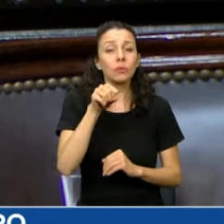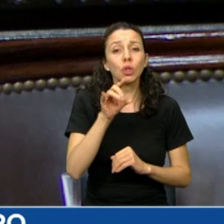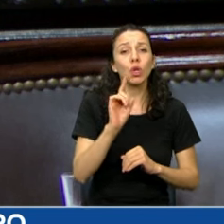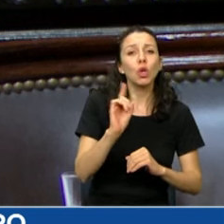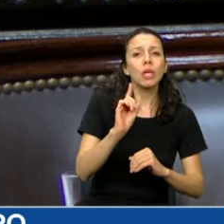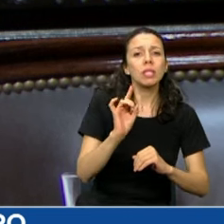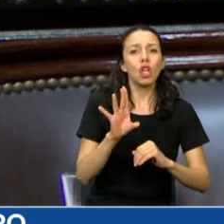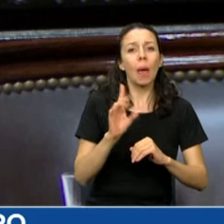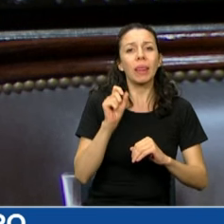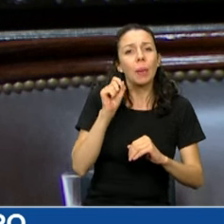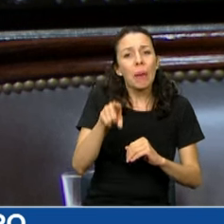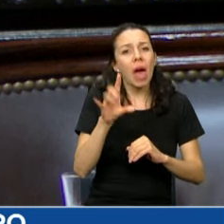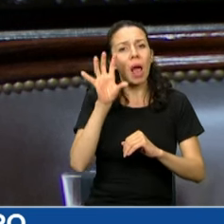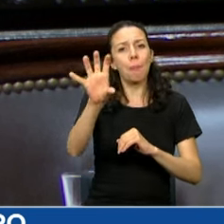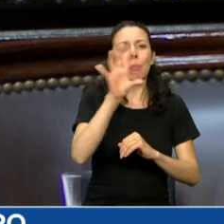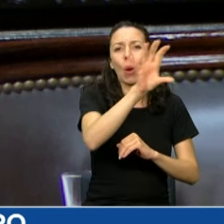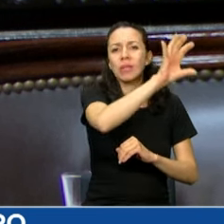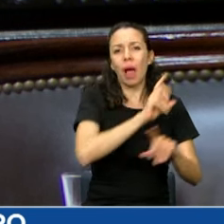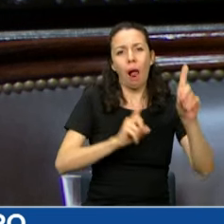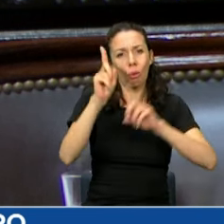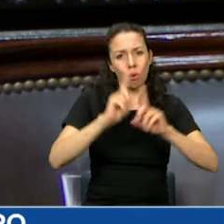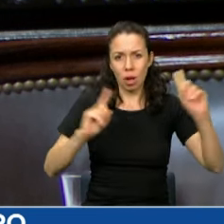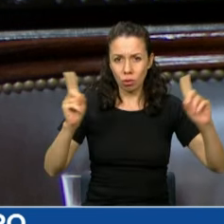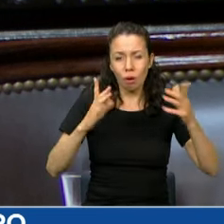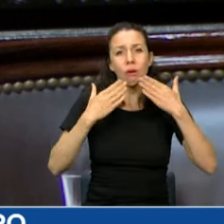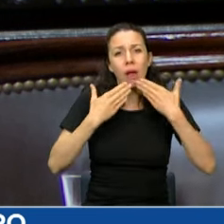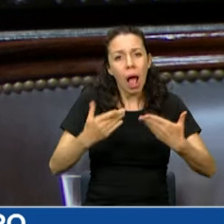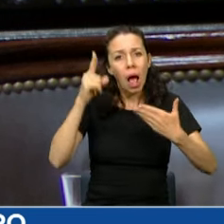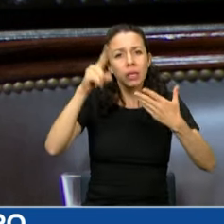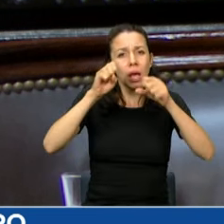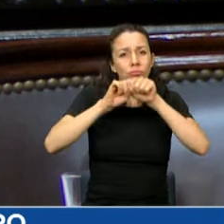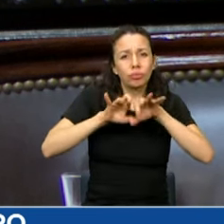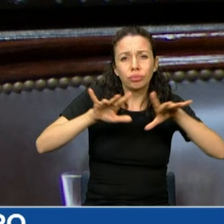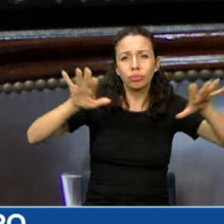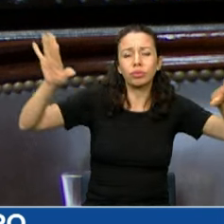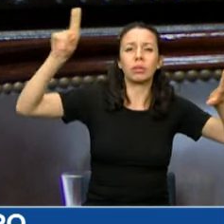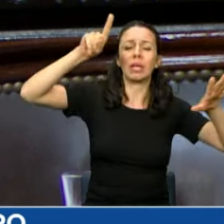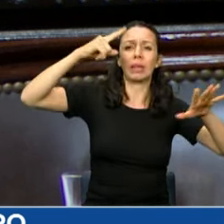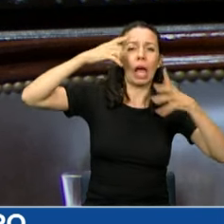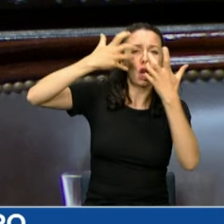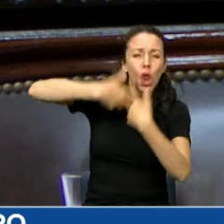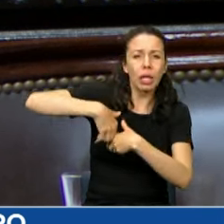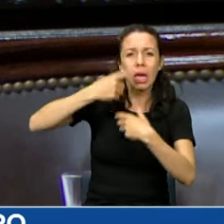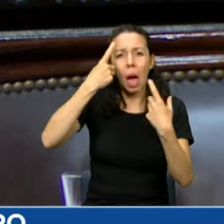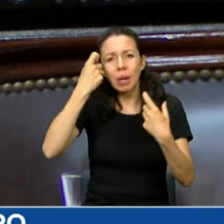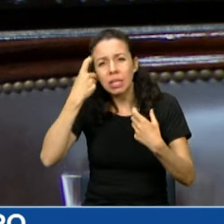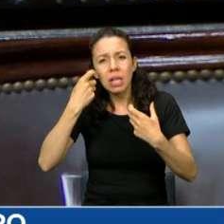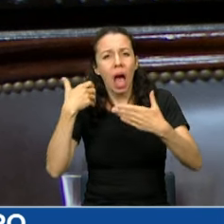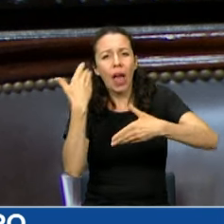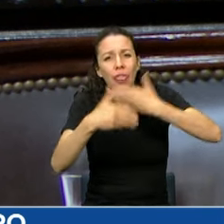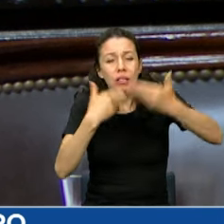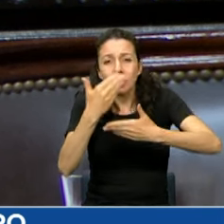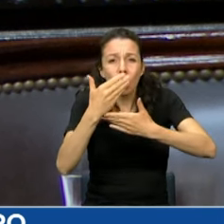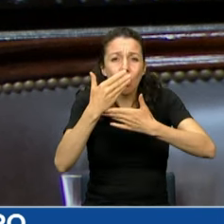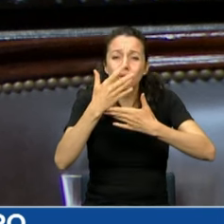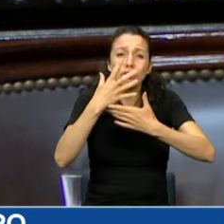estas provincias tiene un derrame tecnológico de aprendizaje de investigación y de desarrollo